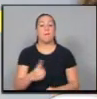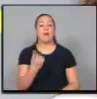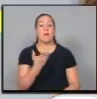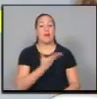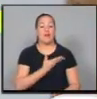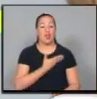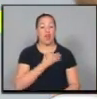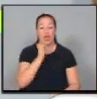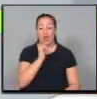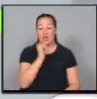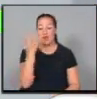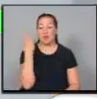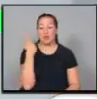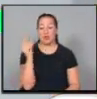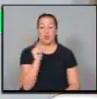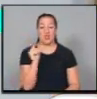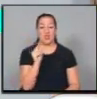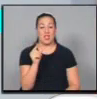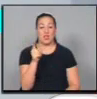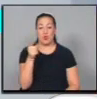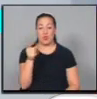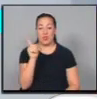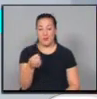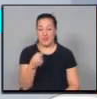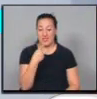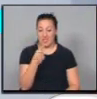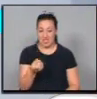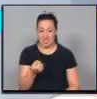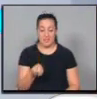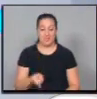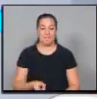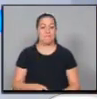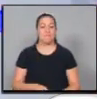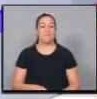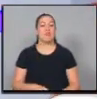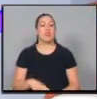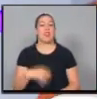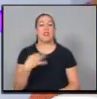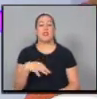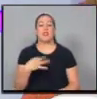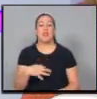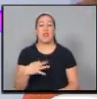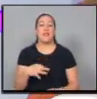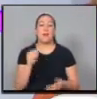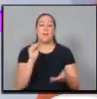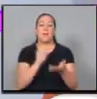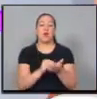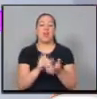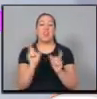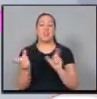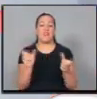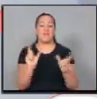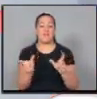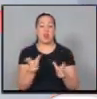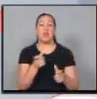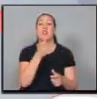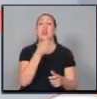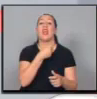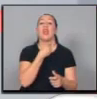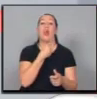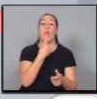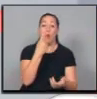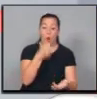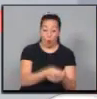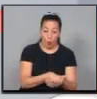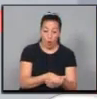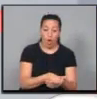contábamos hace un ratito desde nuestros títulos, vos también lo vendías, Dani. Sí. Se va a tener que diferenciar aquel que quiere pagar en una sola cuota de